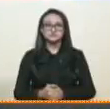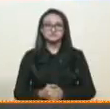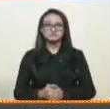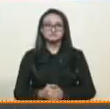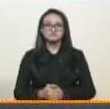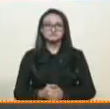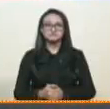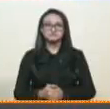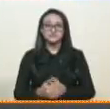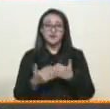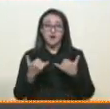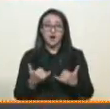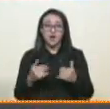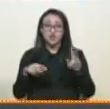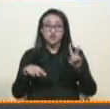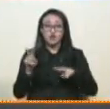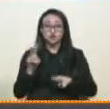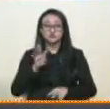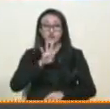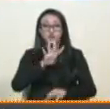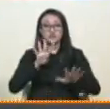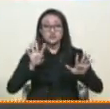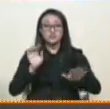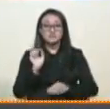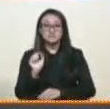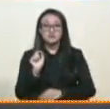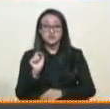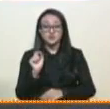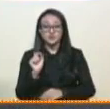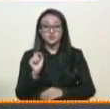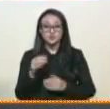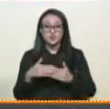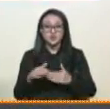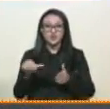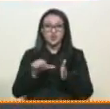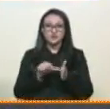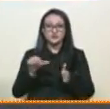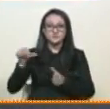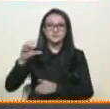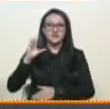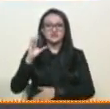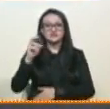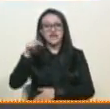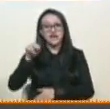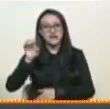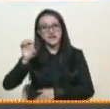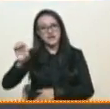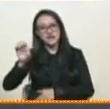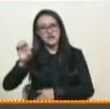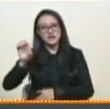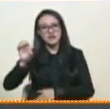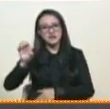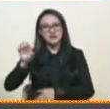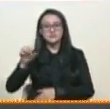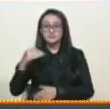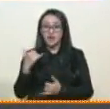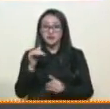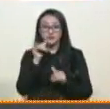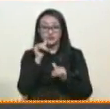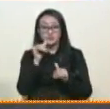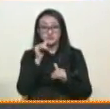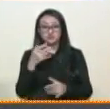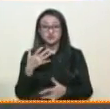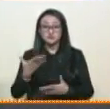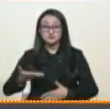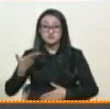Amigos, y de inmediato, 12:49, vamos a la sede del Consejo Nacional Electoral. Allí se genera información de